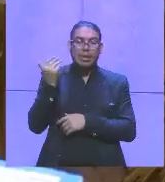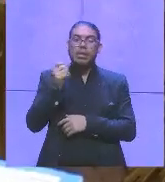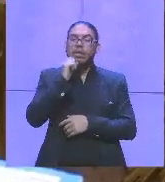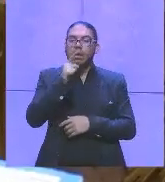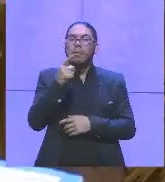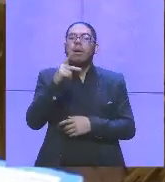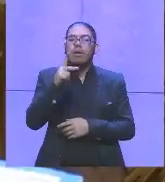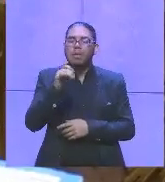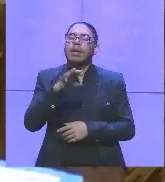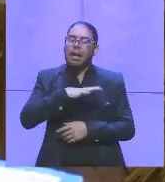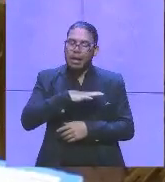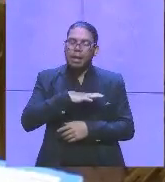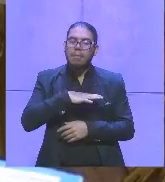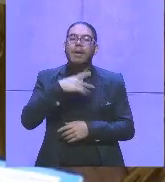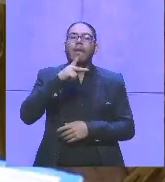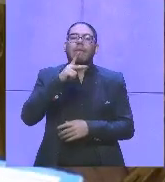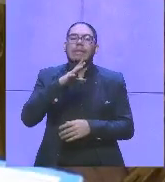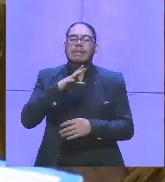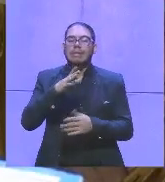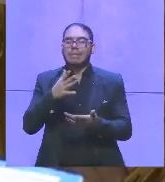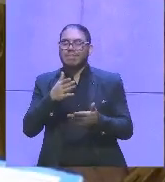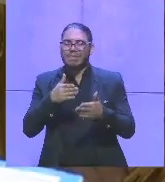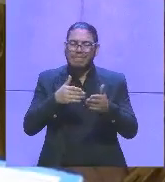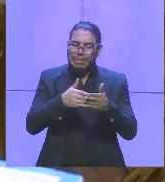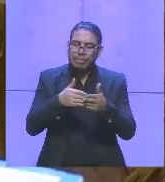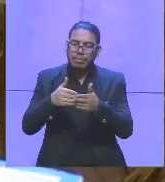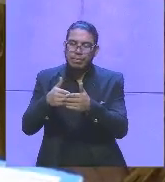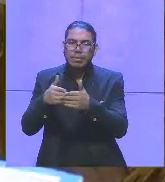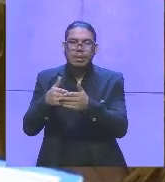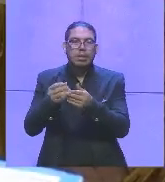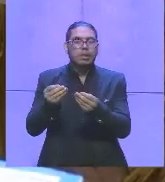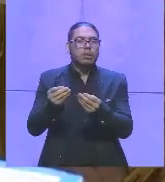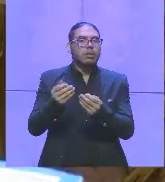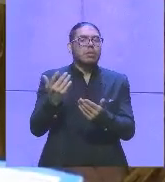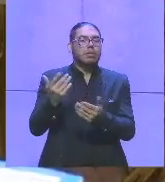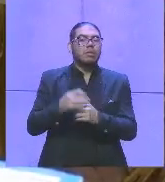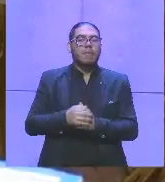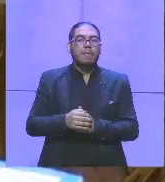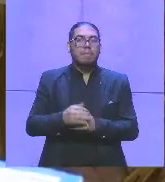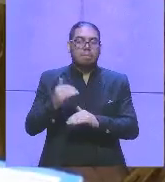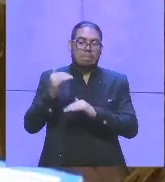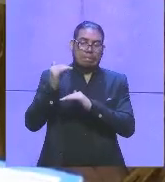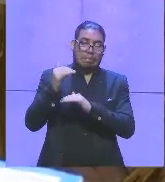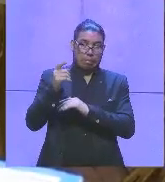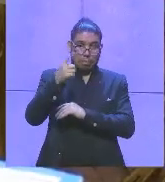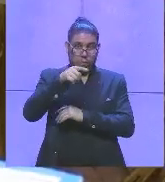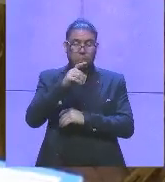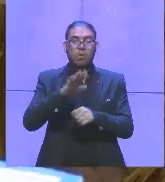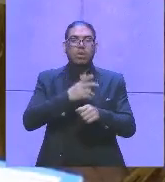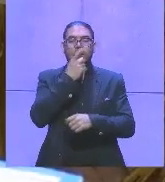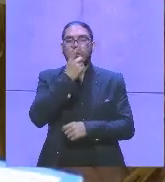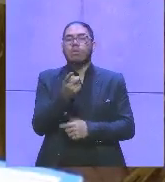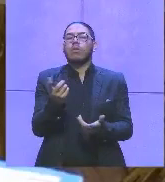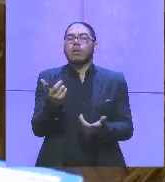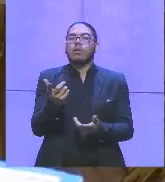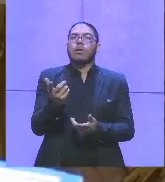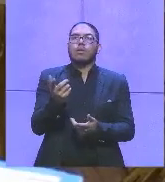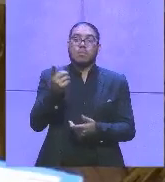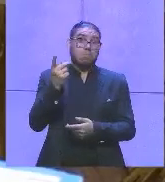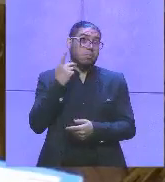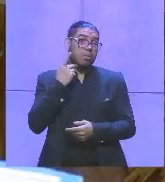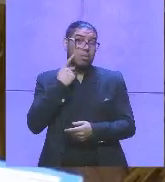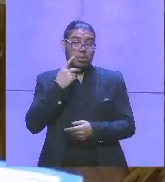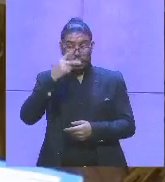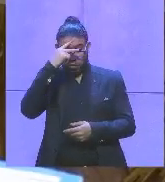restringido. Y por eso encuentra mucho sentido esta declaración que ella hace cuando dice, el sistema político mexicano ha